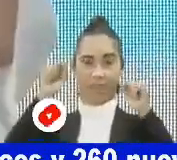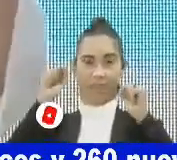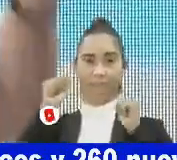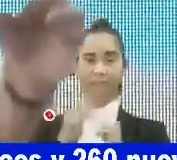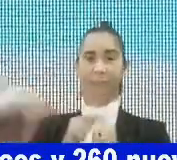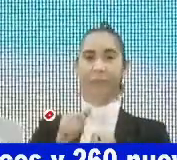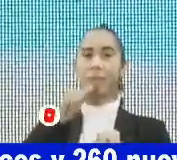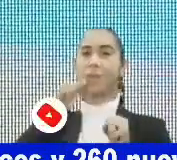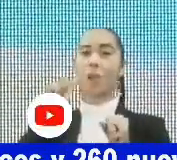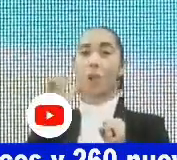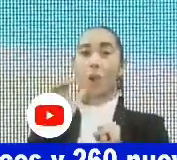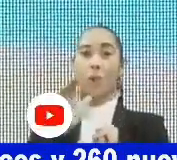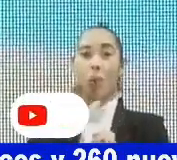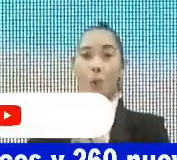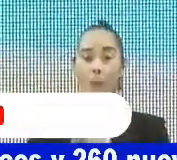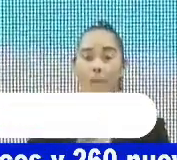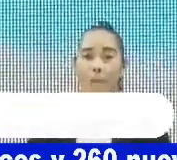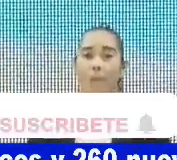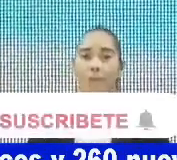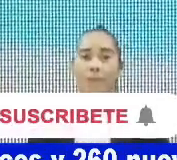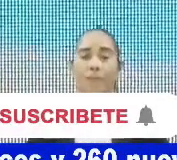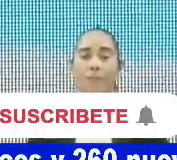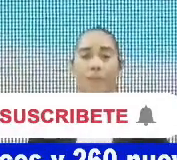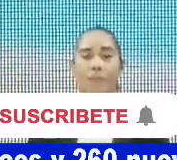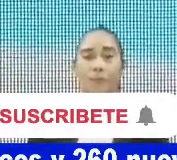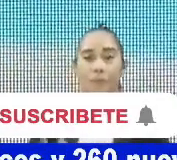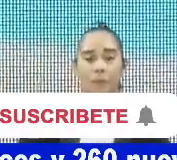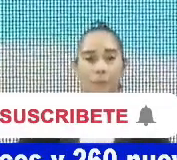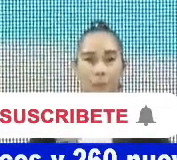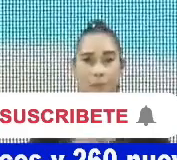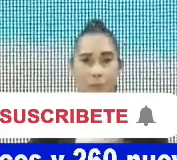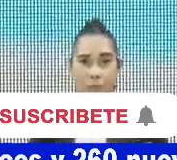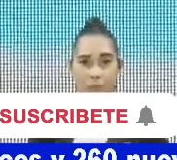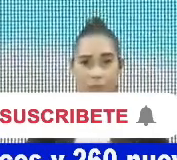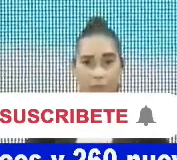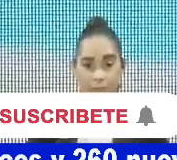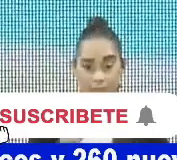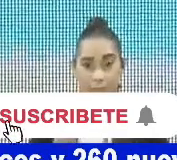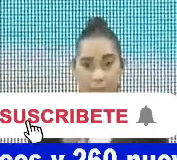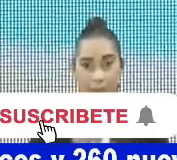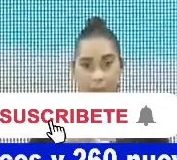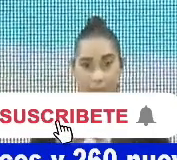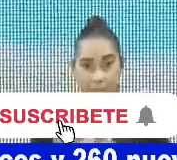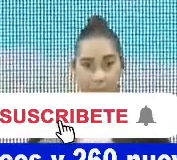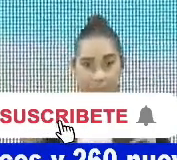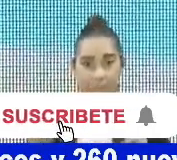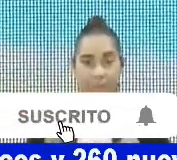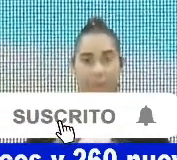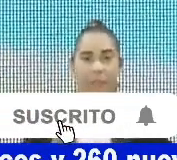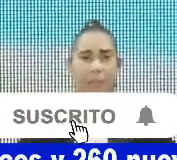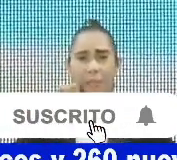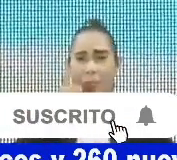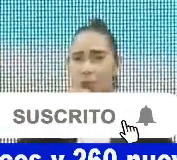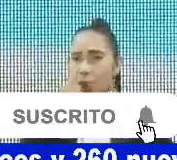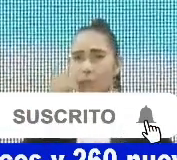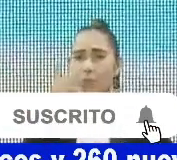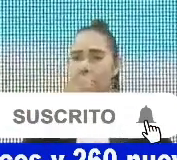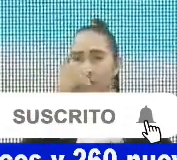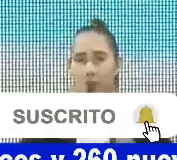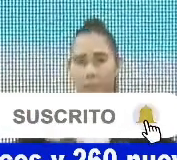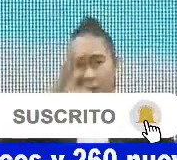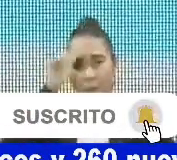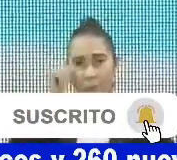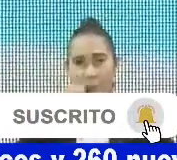gran compromiso que hizo y juró por la patria para que cada dominicano y